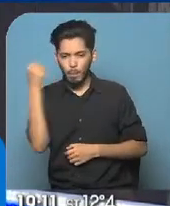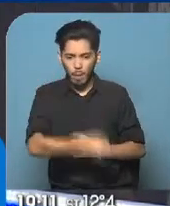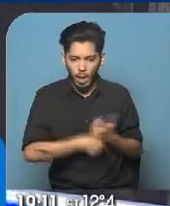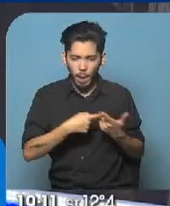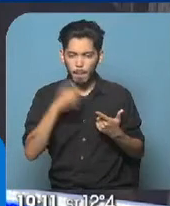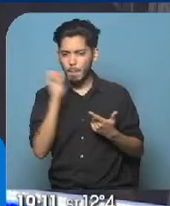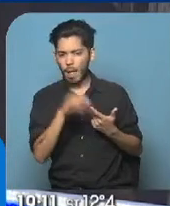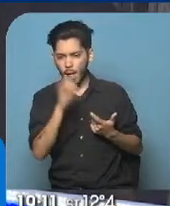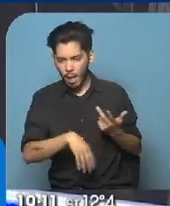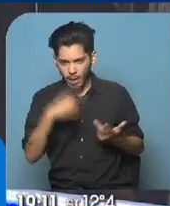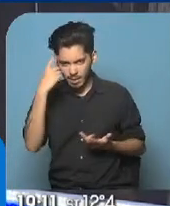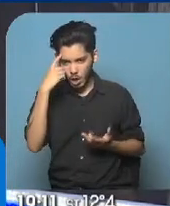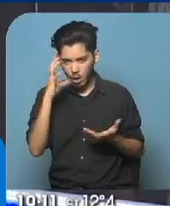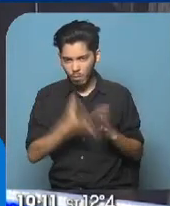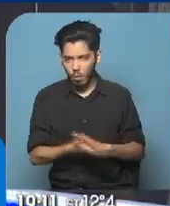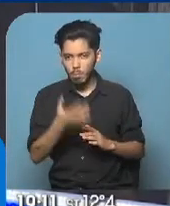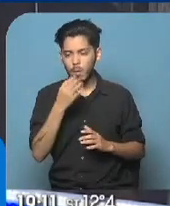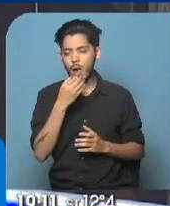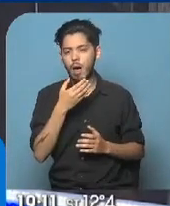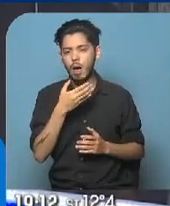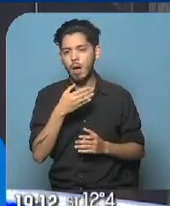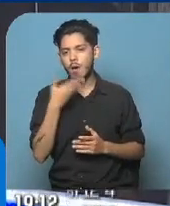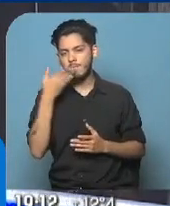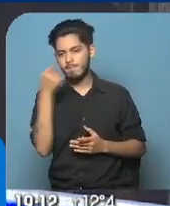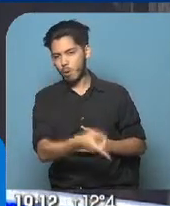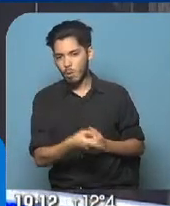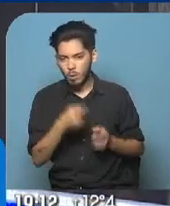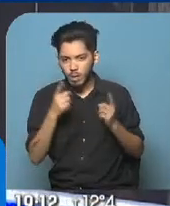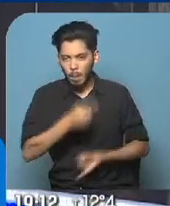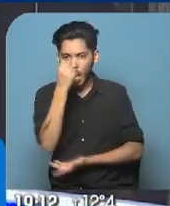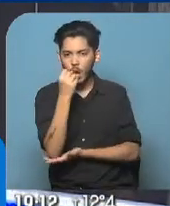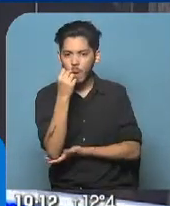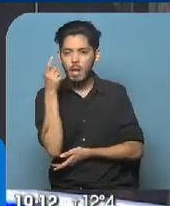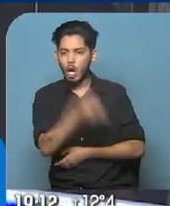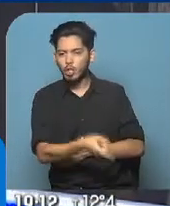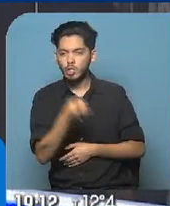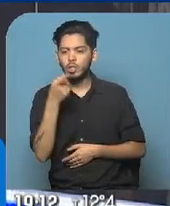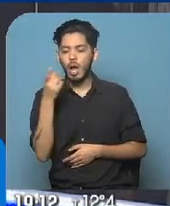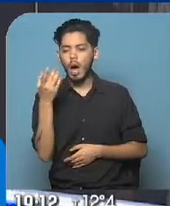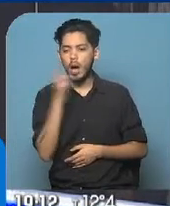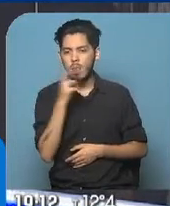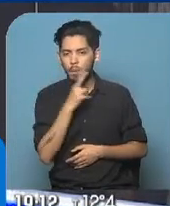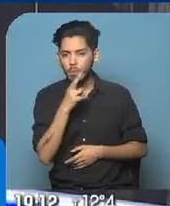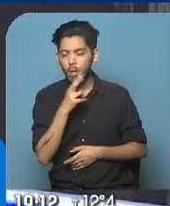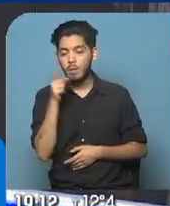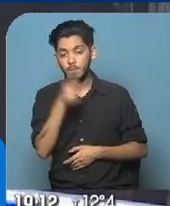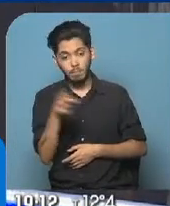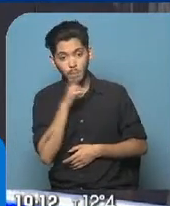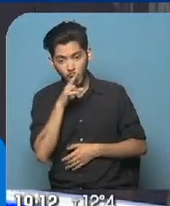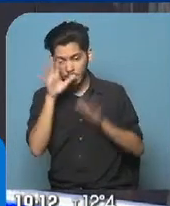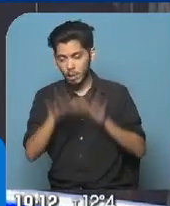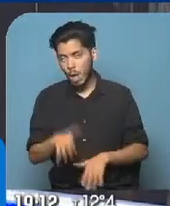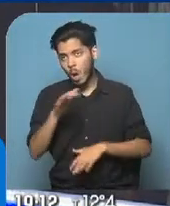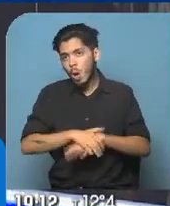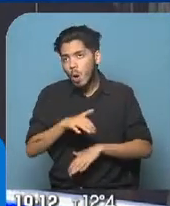maltratan psicológicamente verbalmente económicamente a las mujeres y las mujeres se quedan por culpa